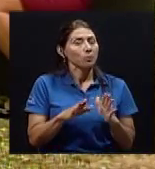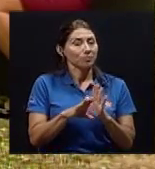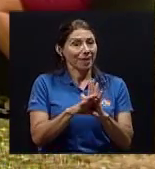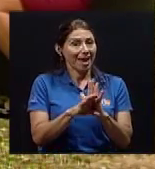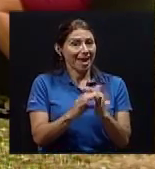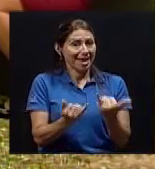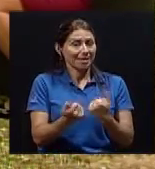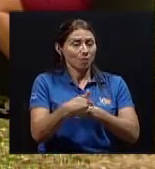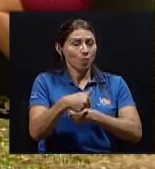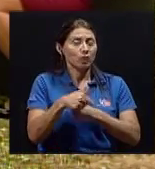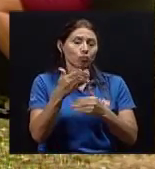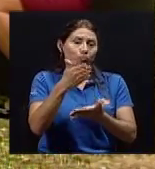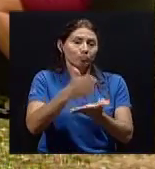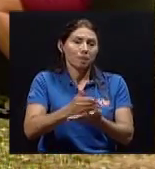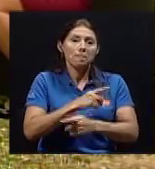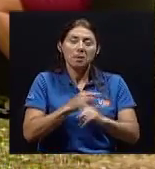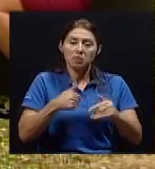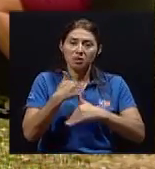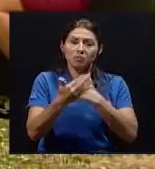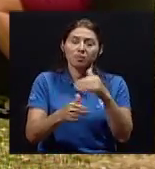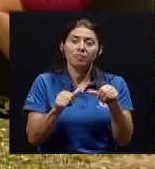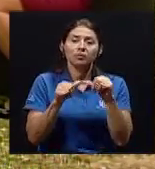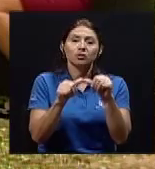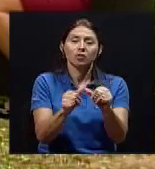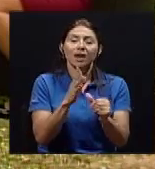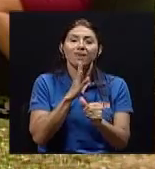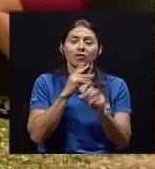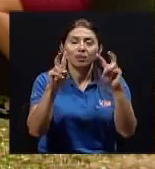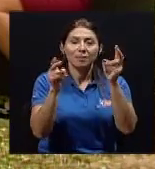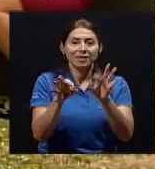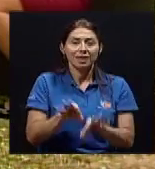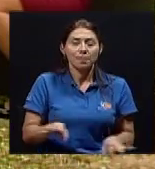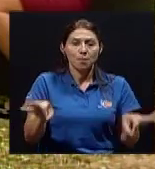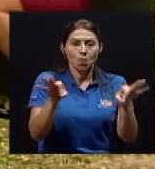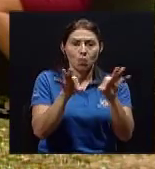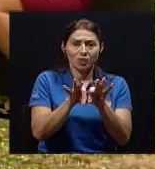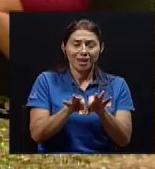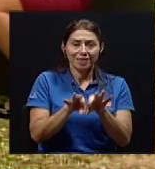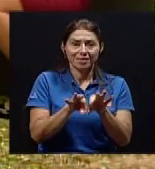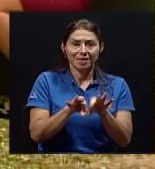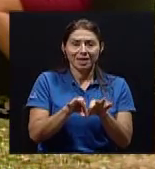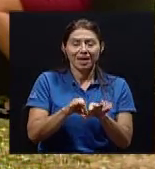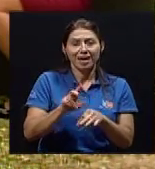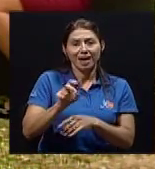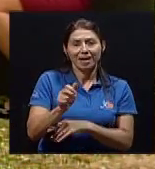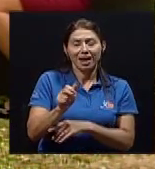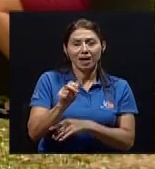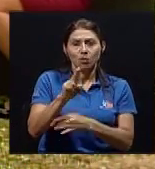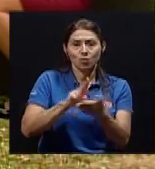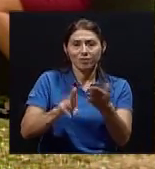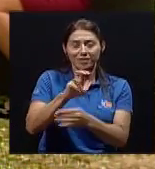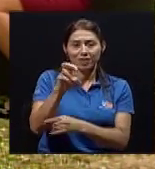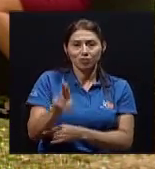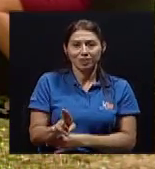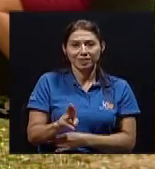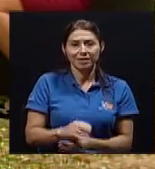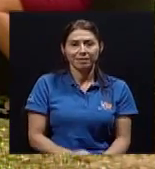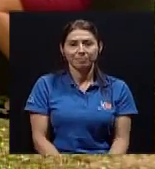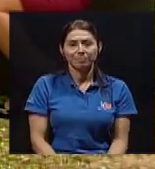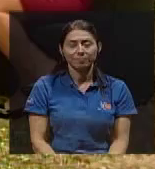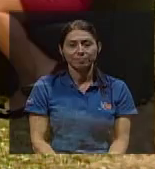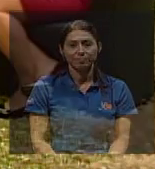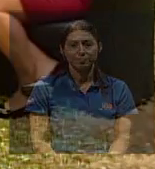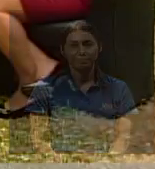pausa, pero vamos a continuar hablando de este tema tan importante. Continuamos en nuestro canal Universidad.